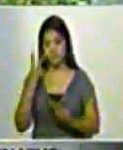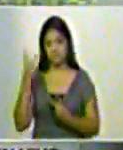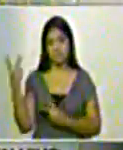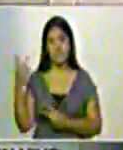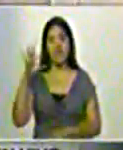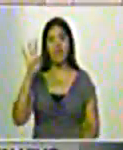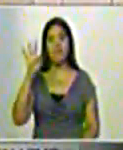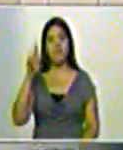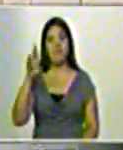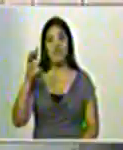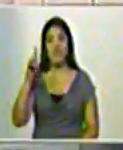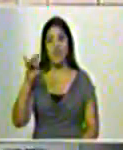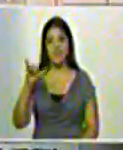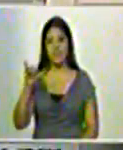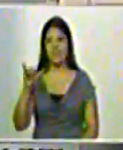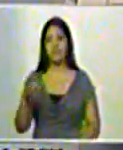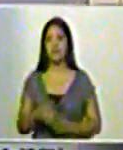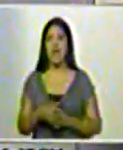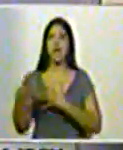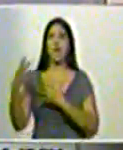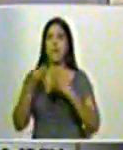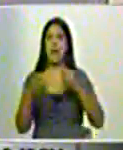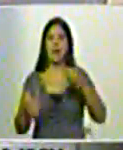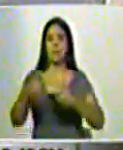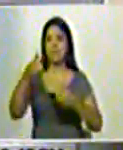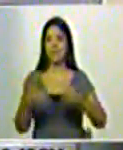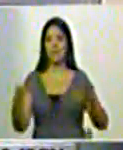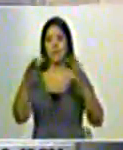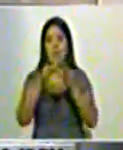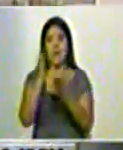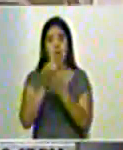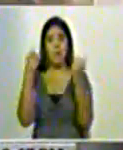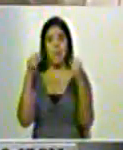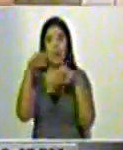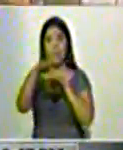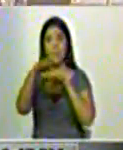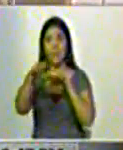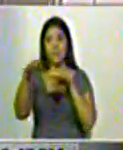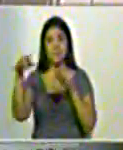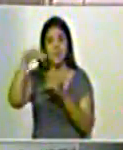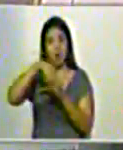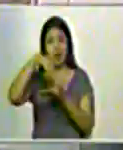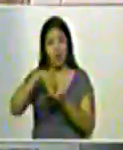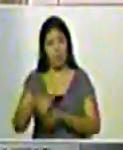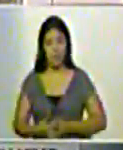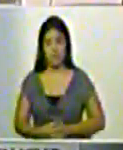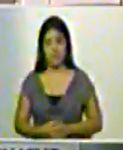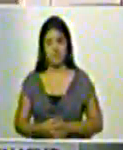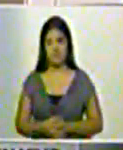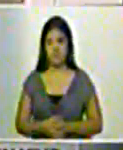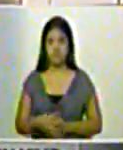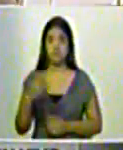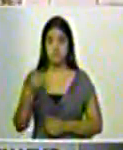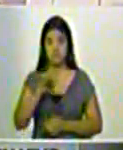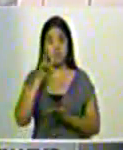Guevara. Acompañamos a candidatos de la unidad al simulacro de votación en el municipio Carlos Abrelo de Carabobo. Hubo